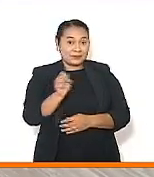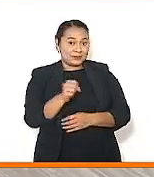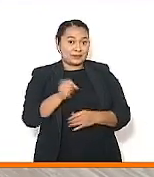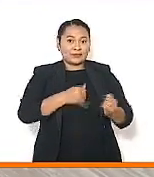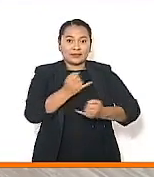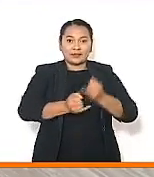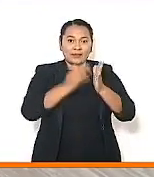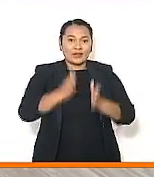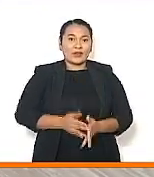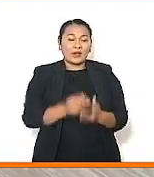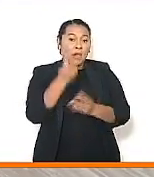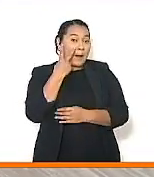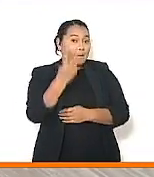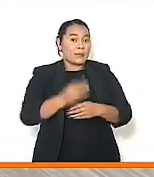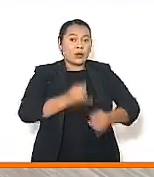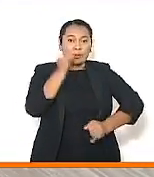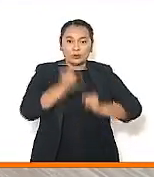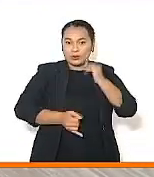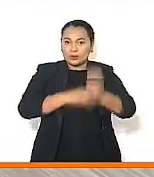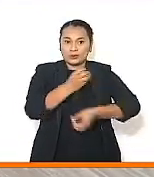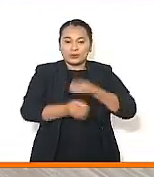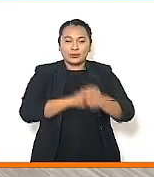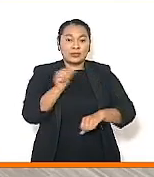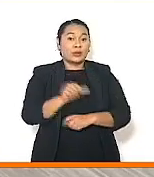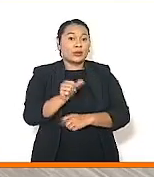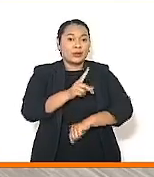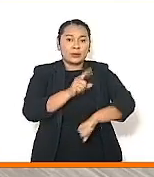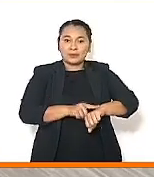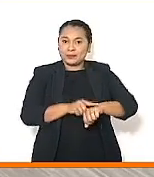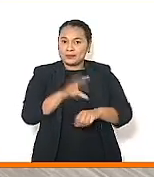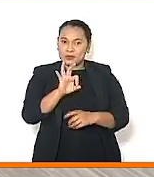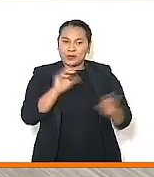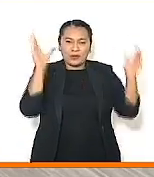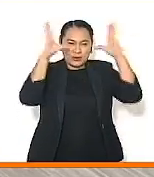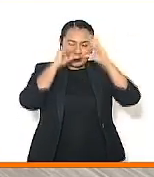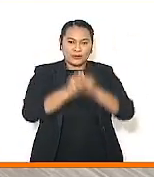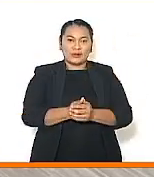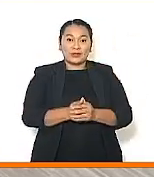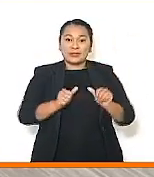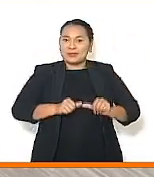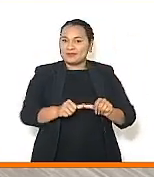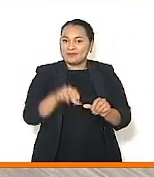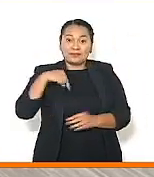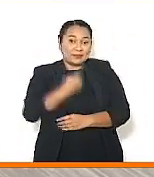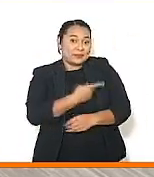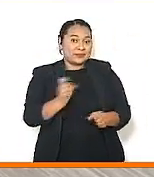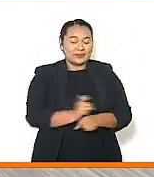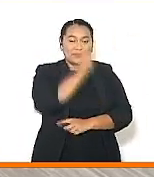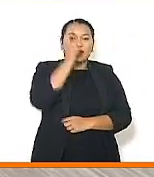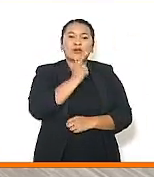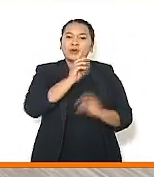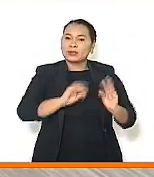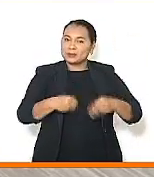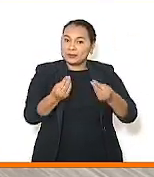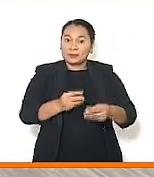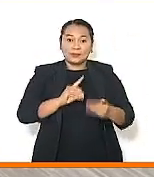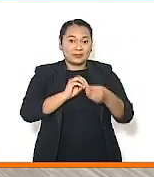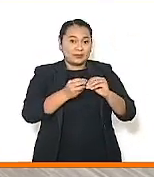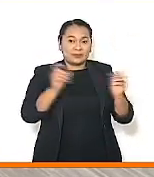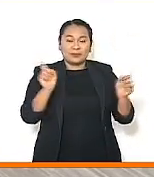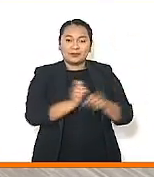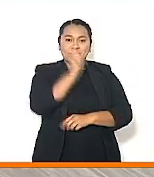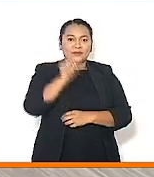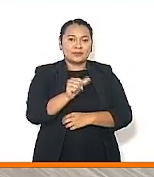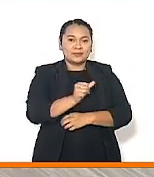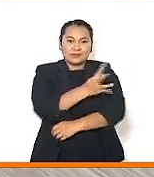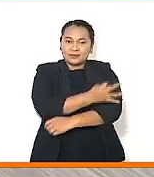querido jugador, te esperamos en nuestro último sorteo en punto de las 9 de la noche. No cabe duda que nosotras nos ganamos la Loto, dándote a conocer los números afortunados para esta